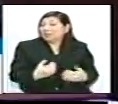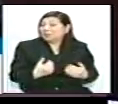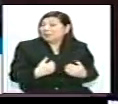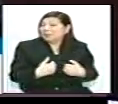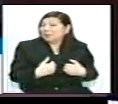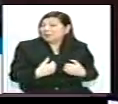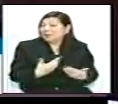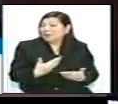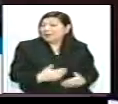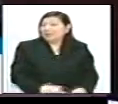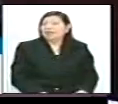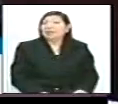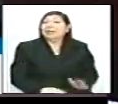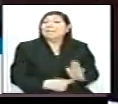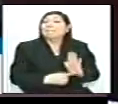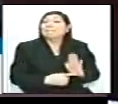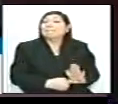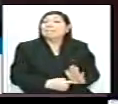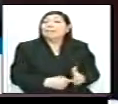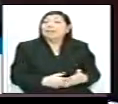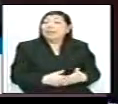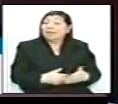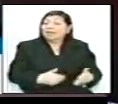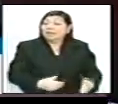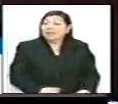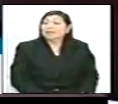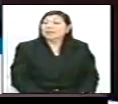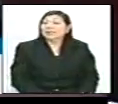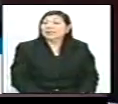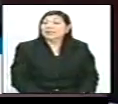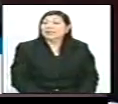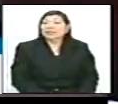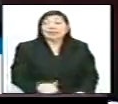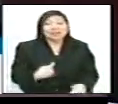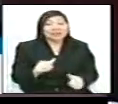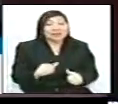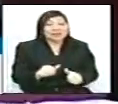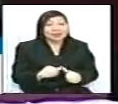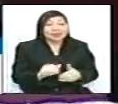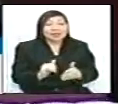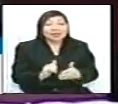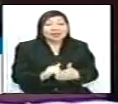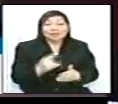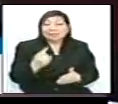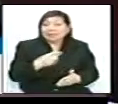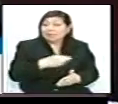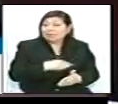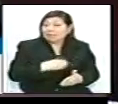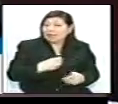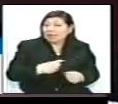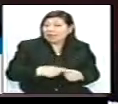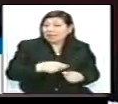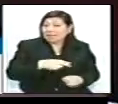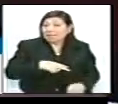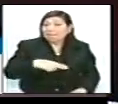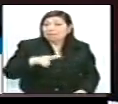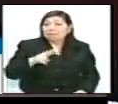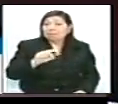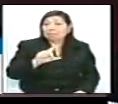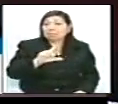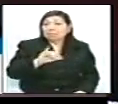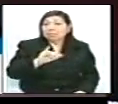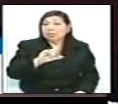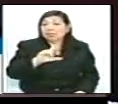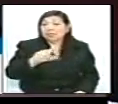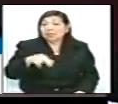tener presente antecedentes, recordemos que el premier, ex premier Villanueva, se